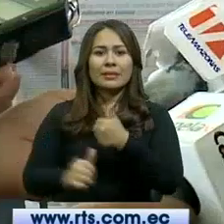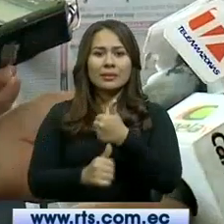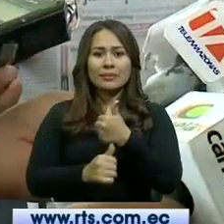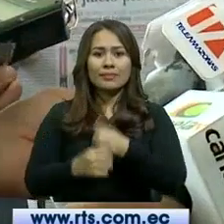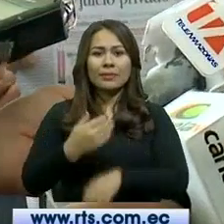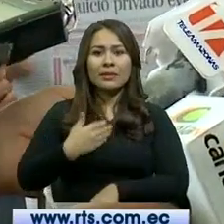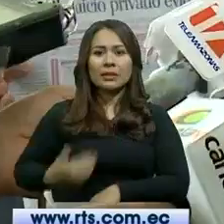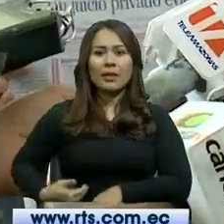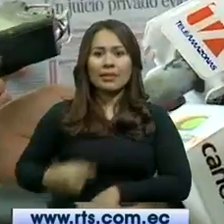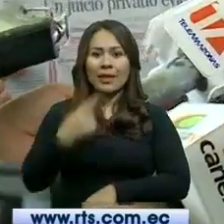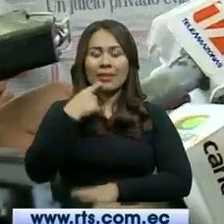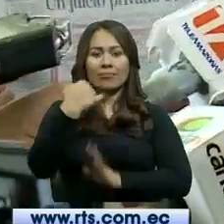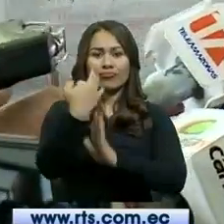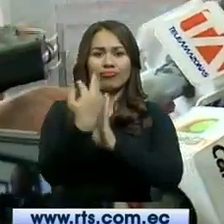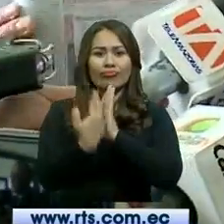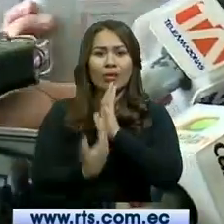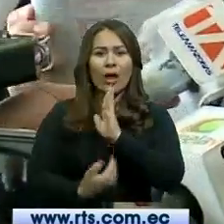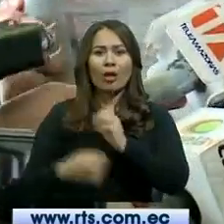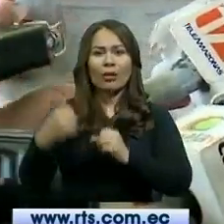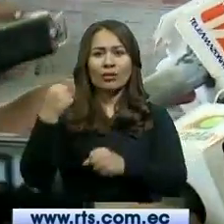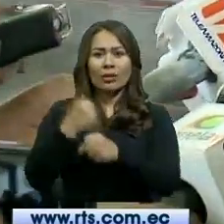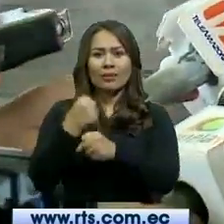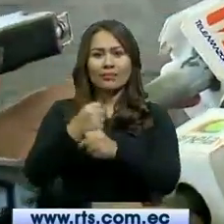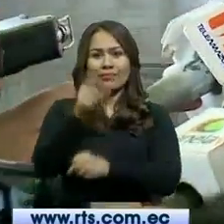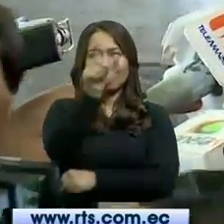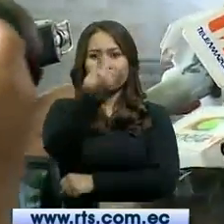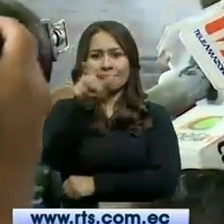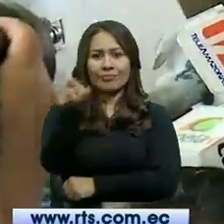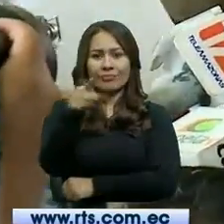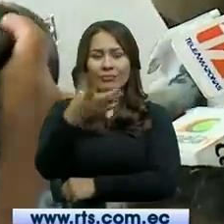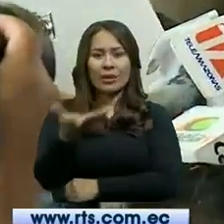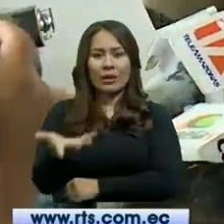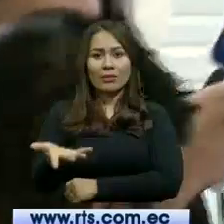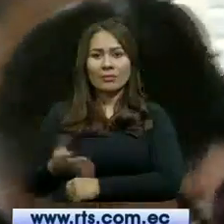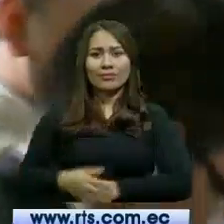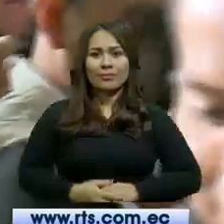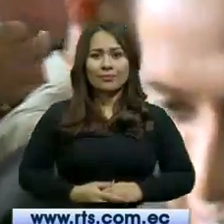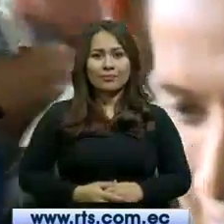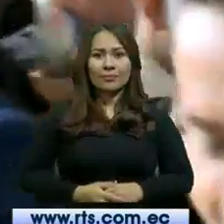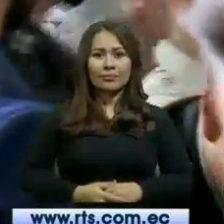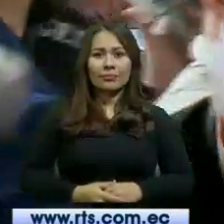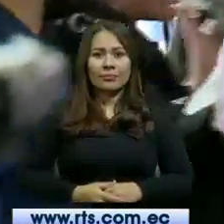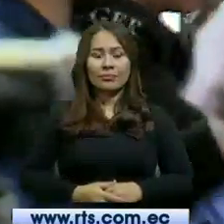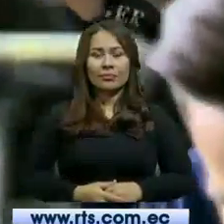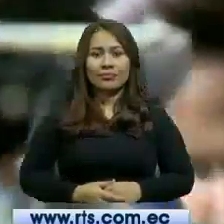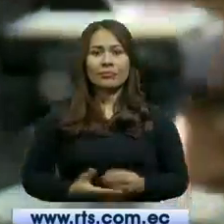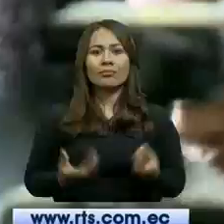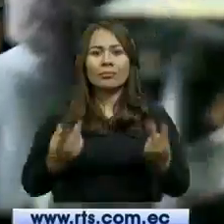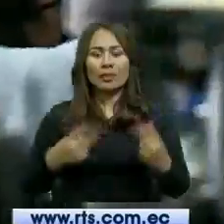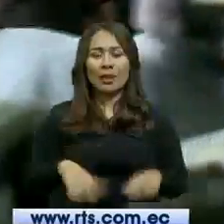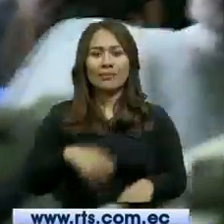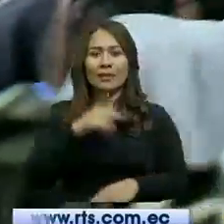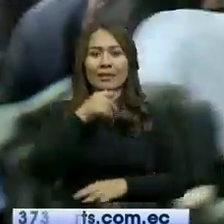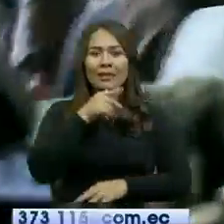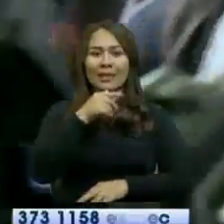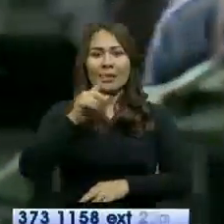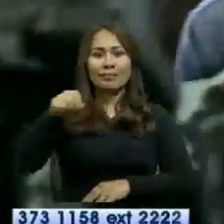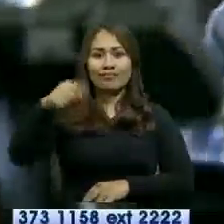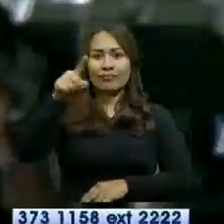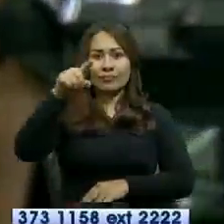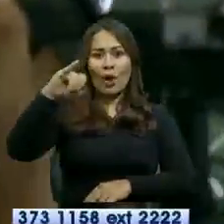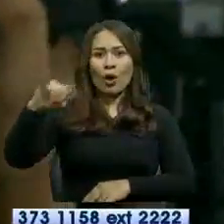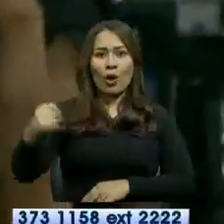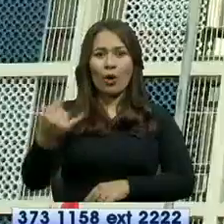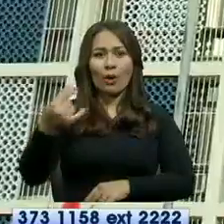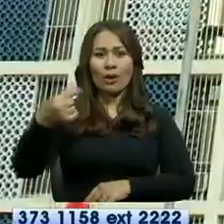se incluye el listado de funcionarios que laboran en esa dependencia. El séptimo elemento incluye la versión rendida por Jorge Glass,